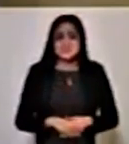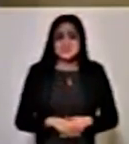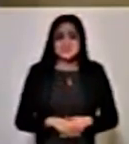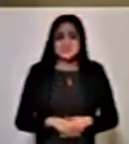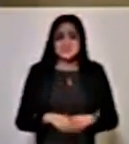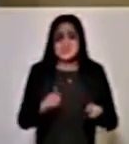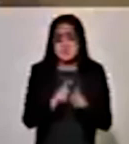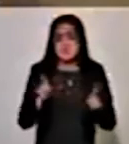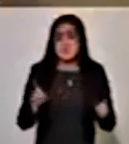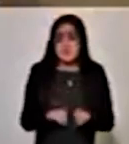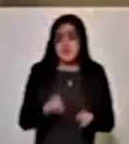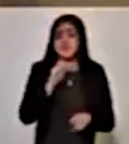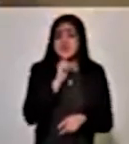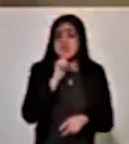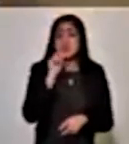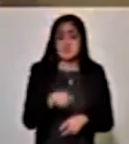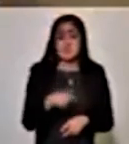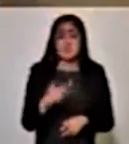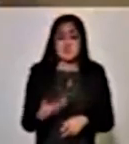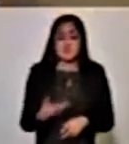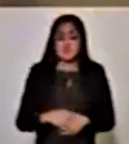Plazas comerciales también.